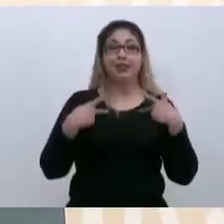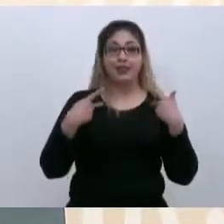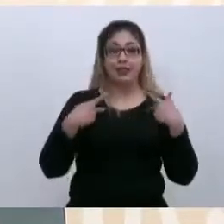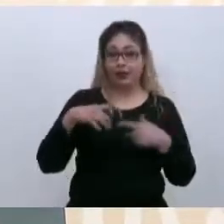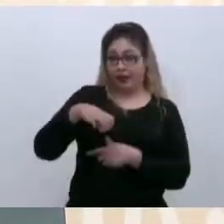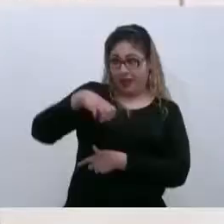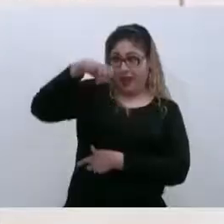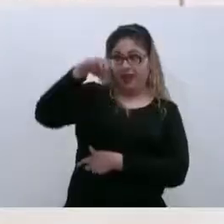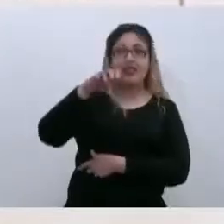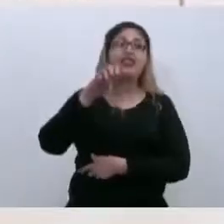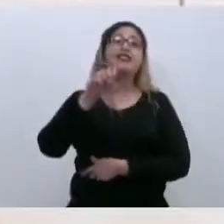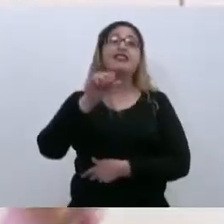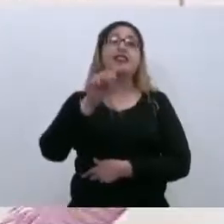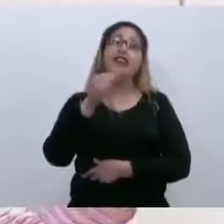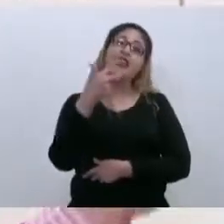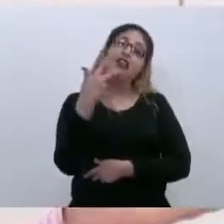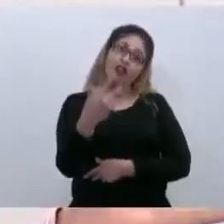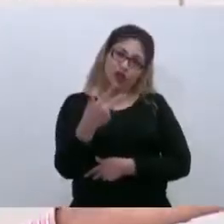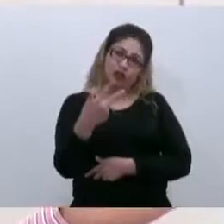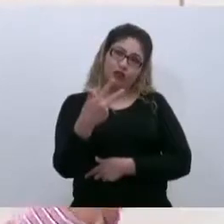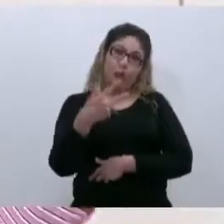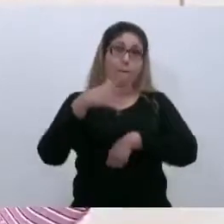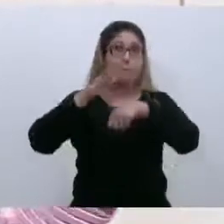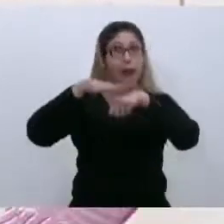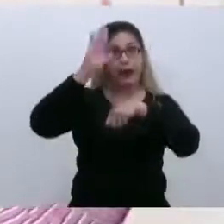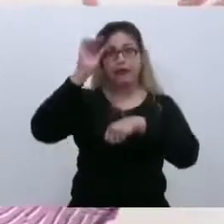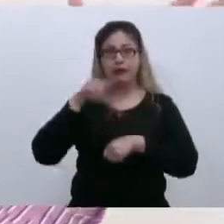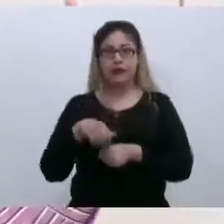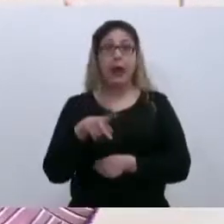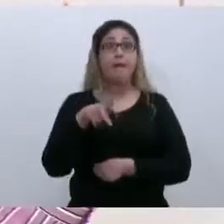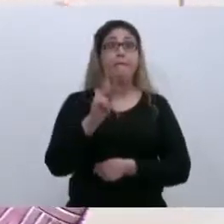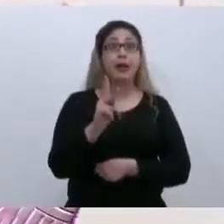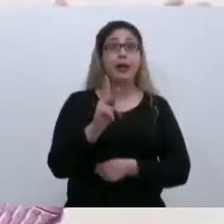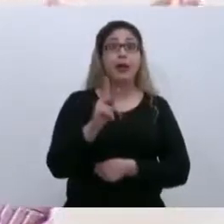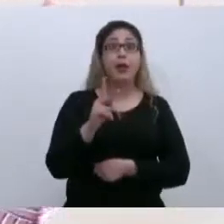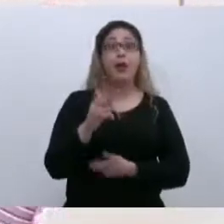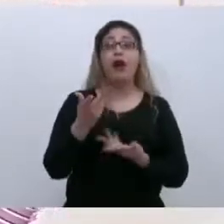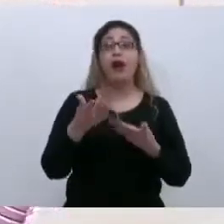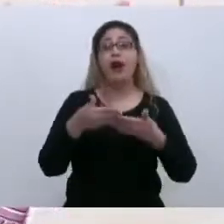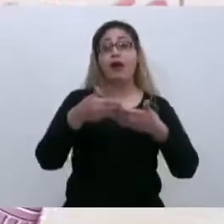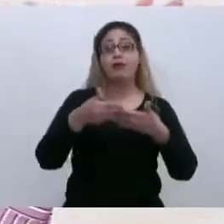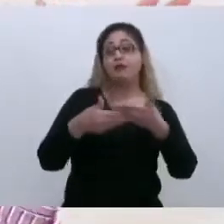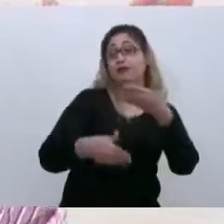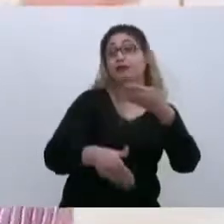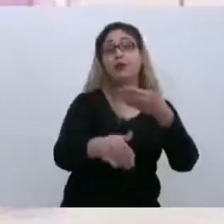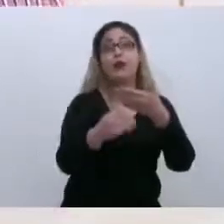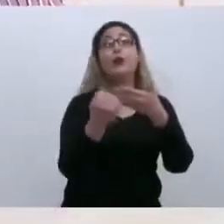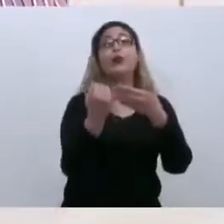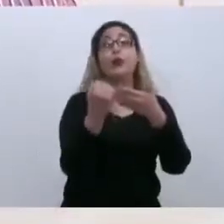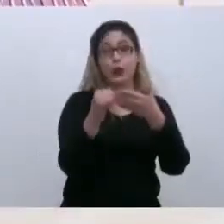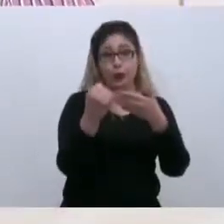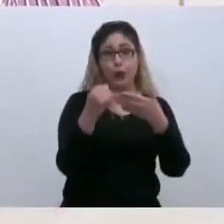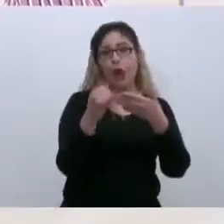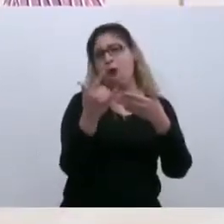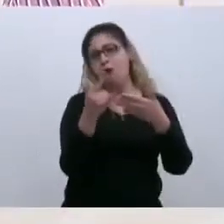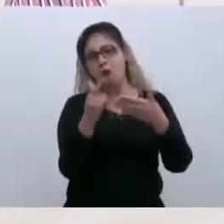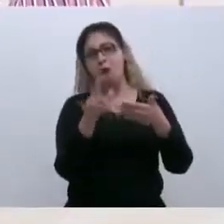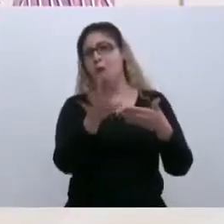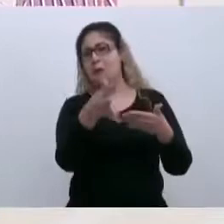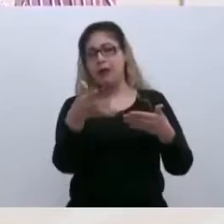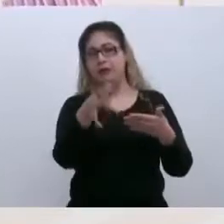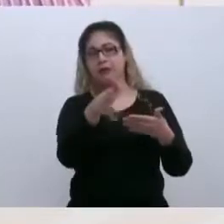años en adelante. Ahora va a ser a partir de julio de 65 hacia